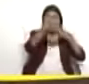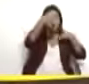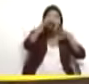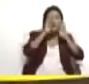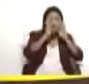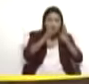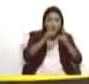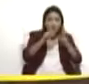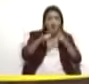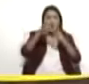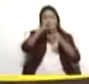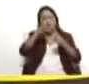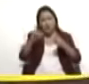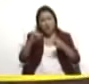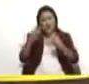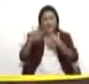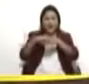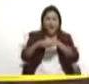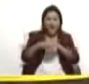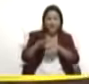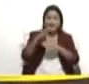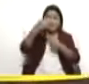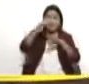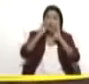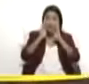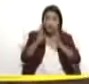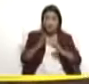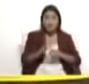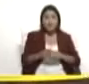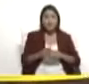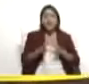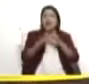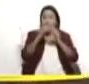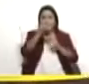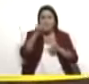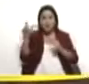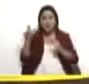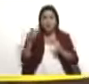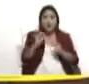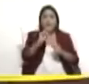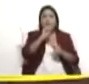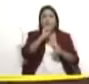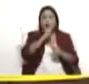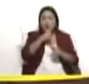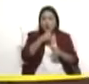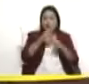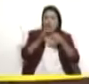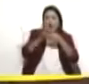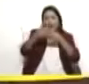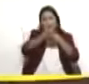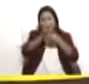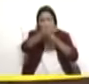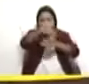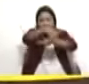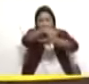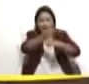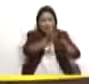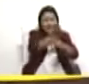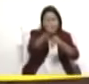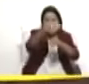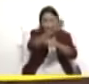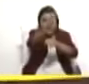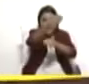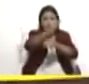mundo, hasta la abuelita. Se entera, no, Maduro va para tal sitio y después va a pasar por la autopista tal, la calle tal. Y